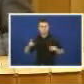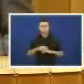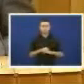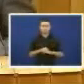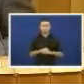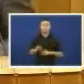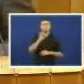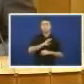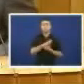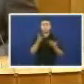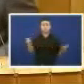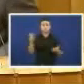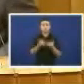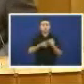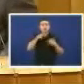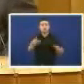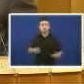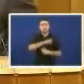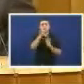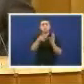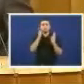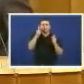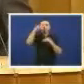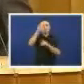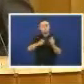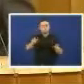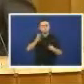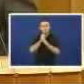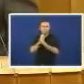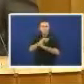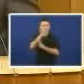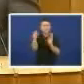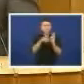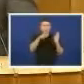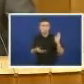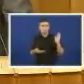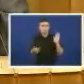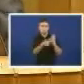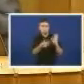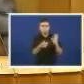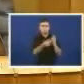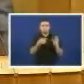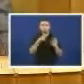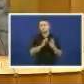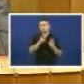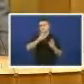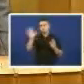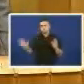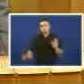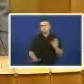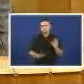a aplicación da actual lei de atención ás persoas dependentes está a evidenciar a existencia